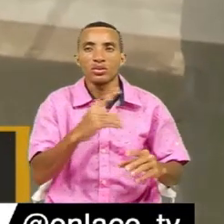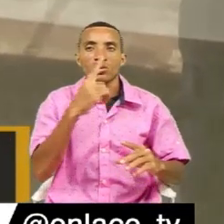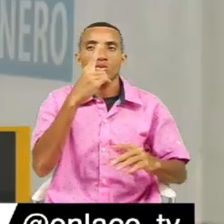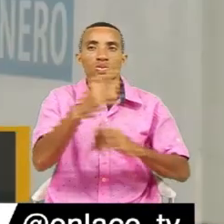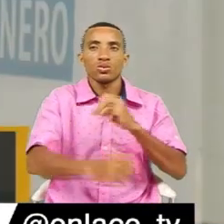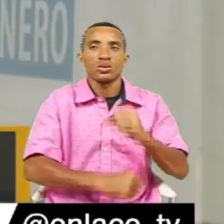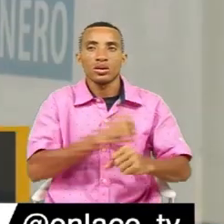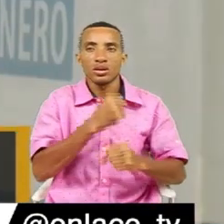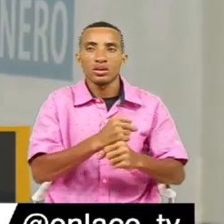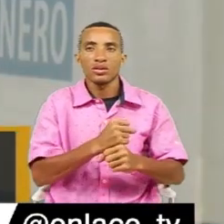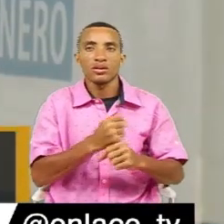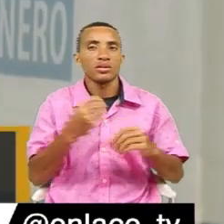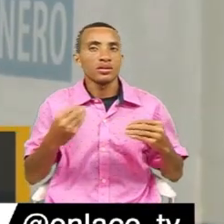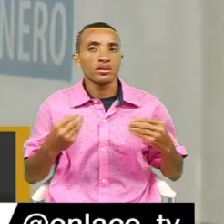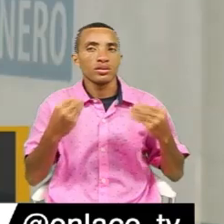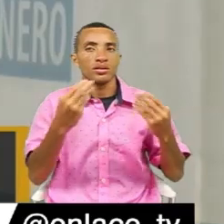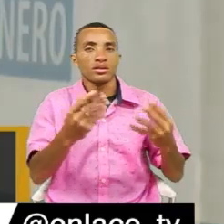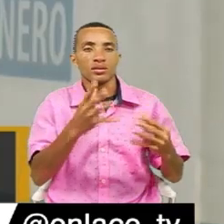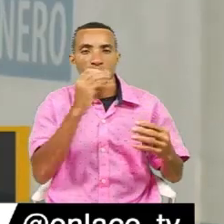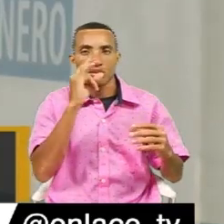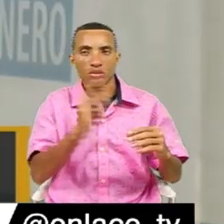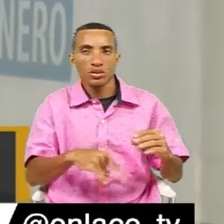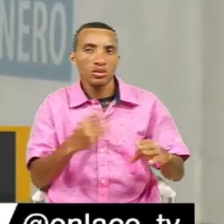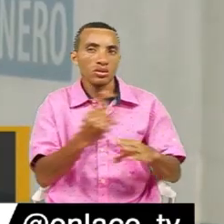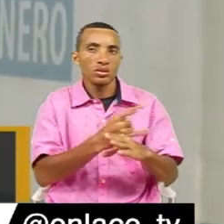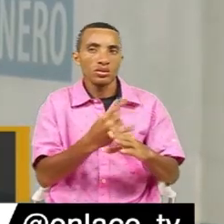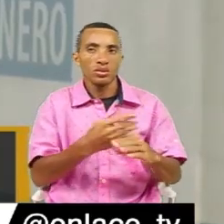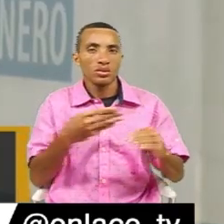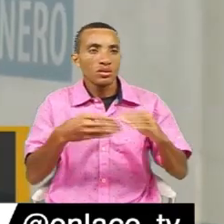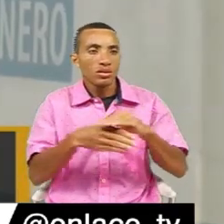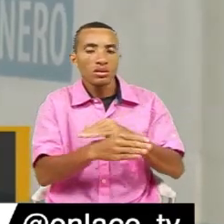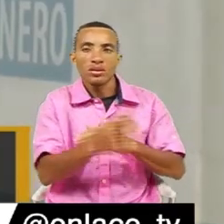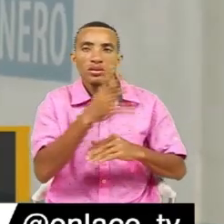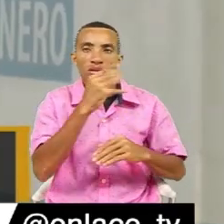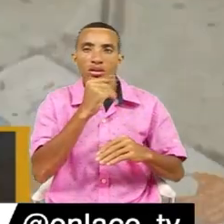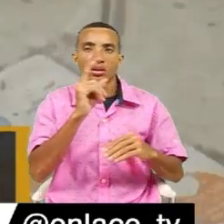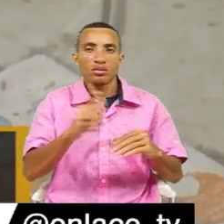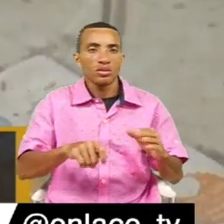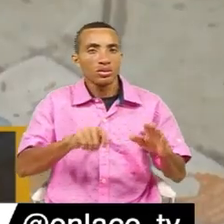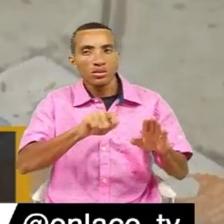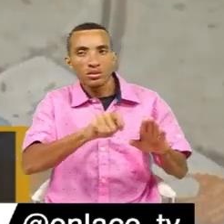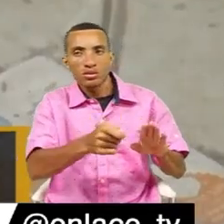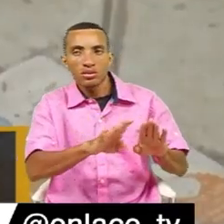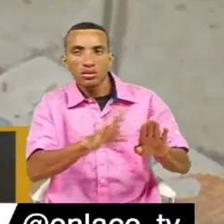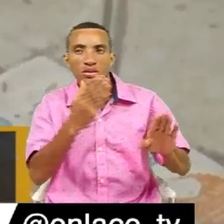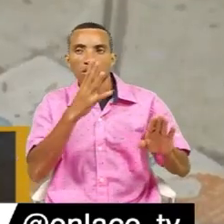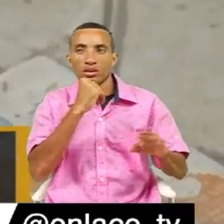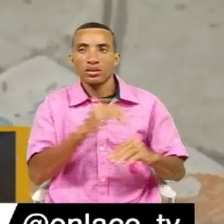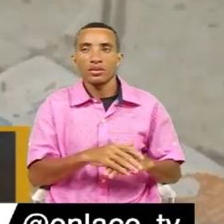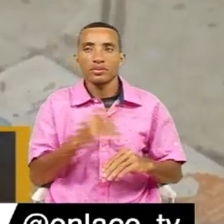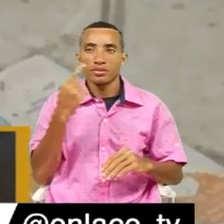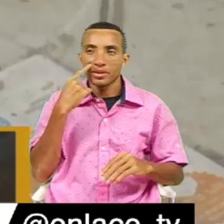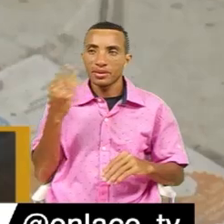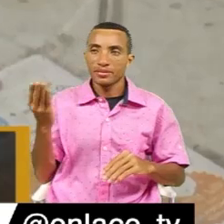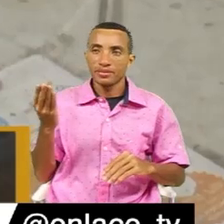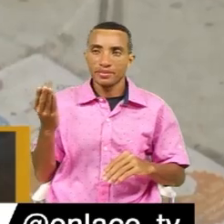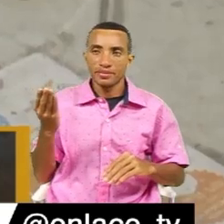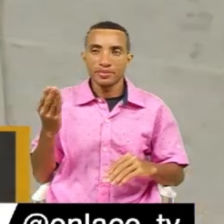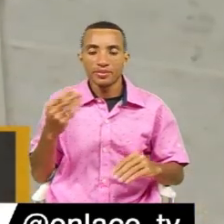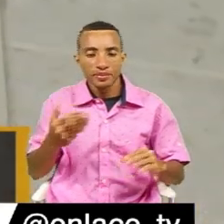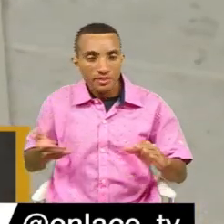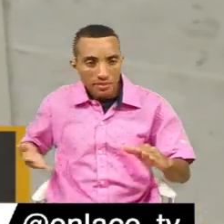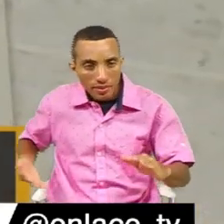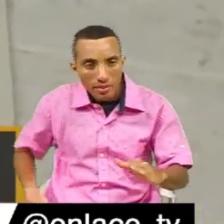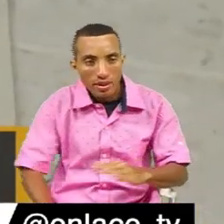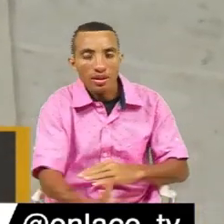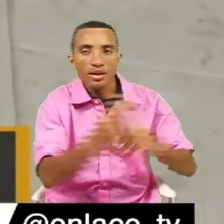y no lo hemos podido colocar a funcionar porque no tenemos llaves cómo entrar. A eso se suman los recibos que llegan y por los que la